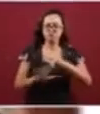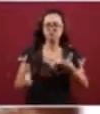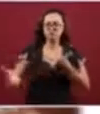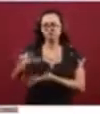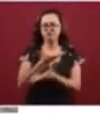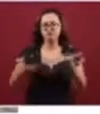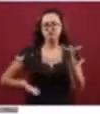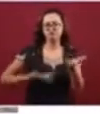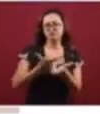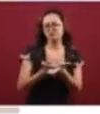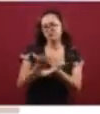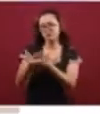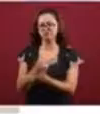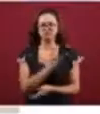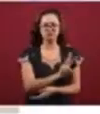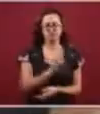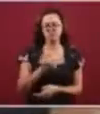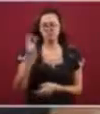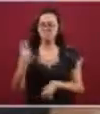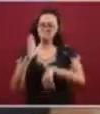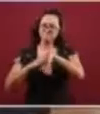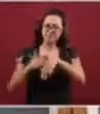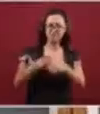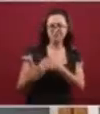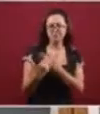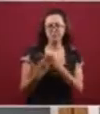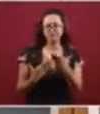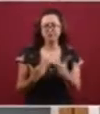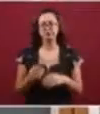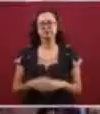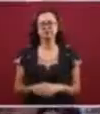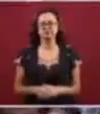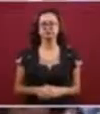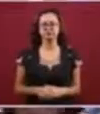con propuestas multimedia para ofrecer un periodismo de vanguardia.